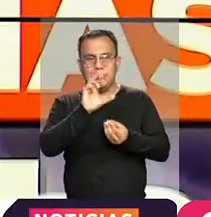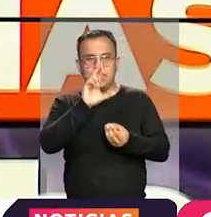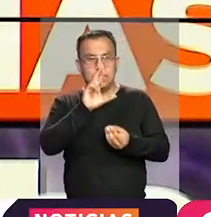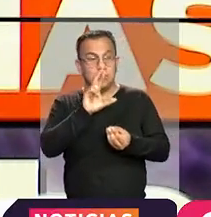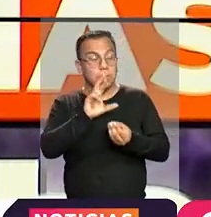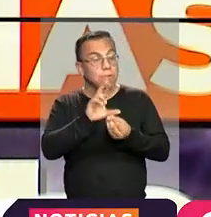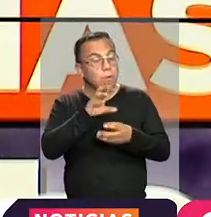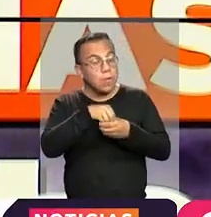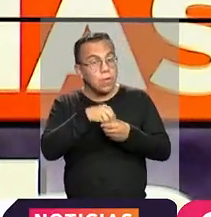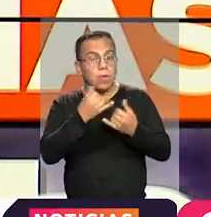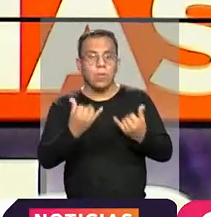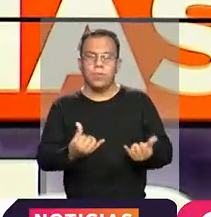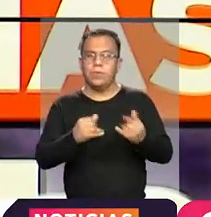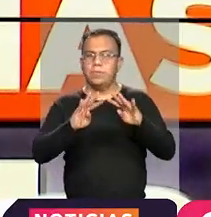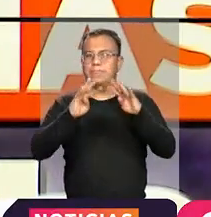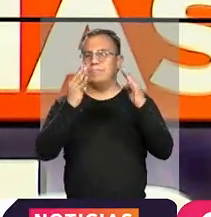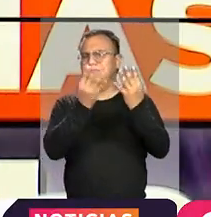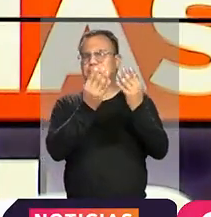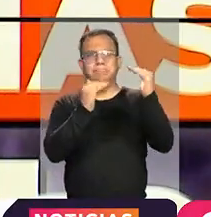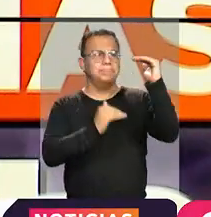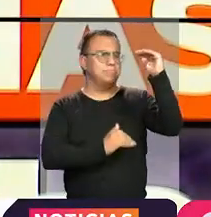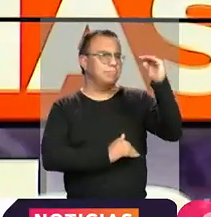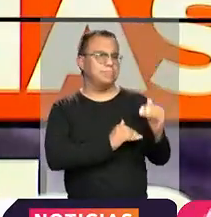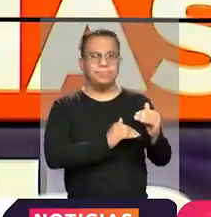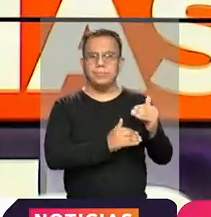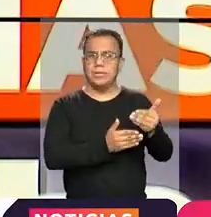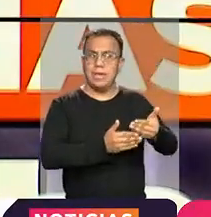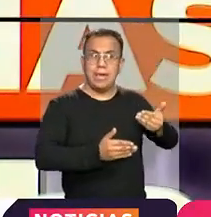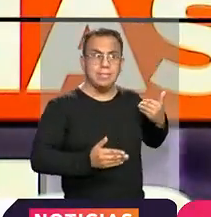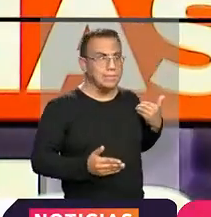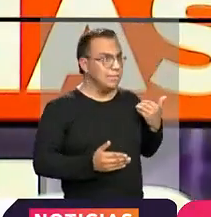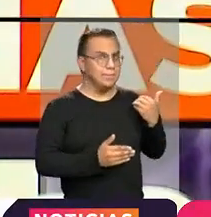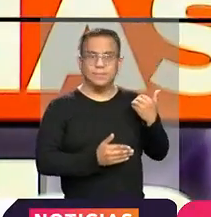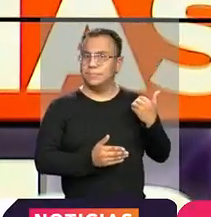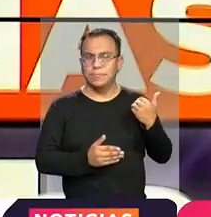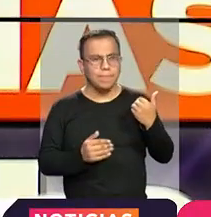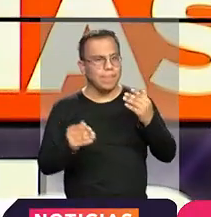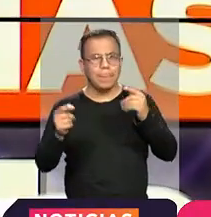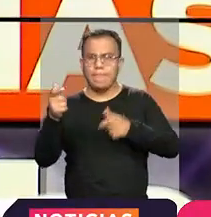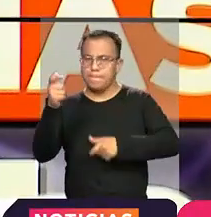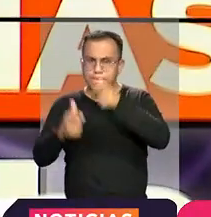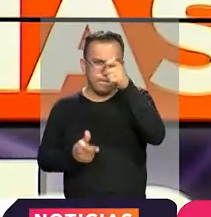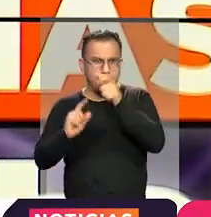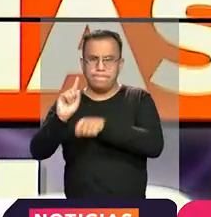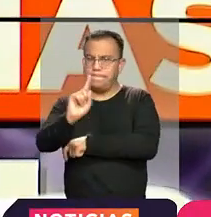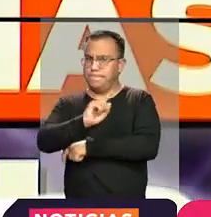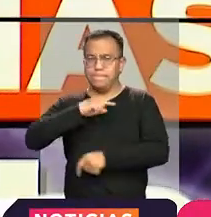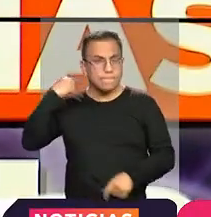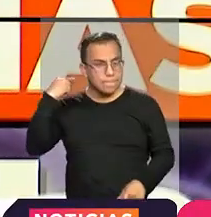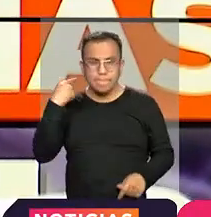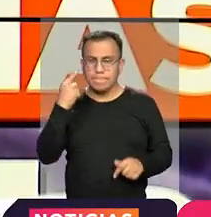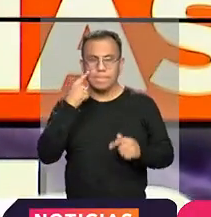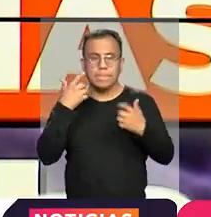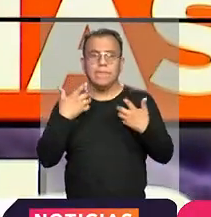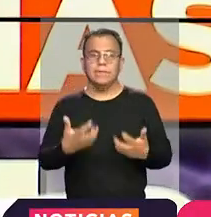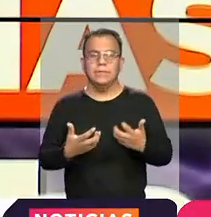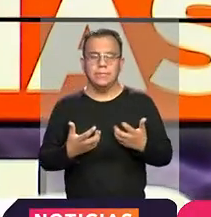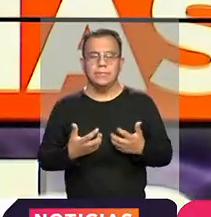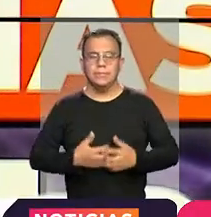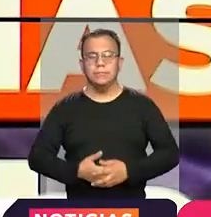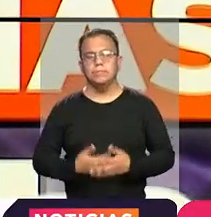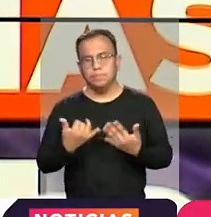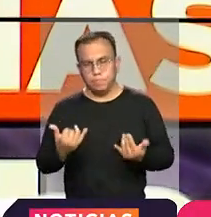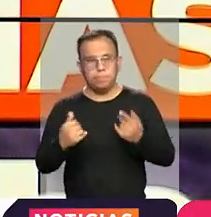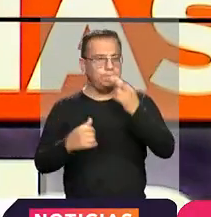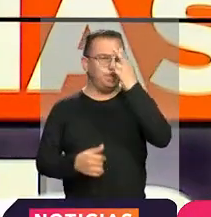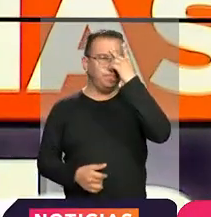es muy inferior a lo que había logrado en años pasados en cámara del descalabro también es enorme y pues